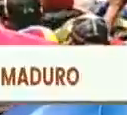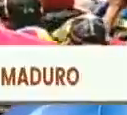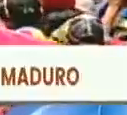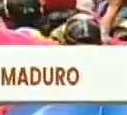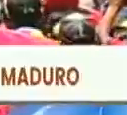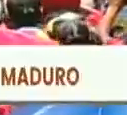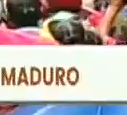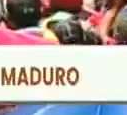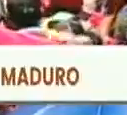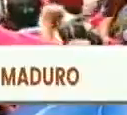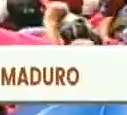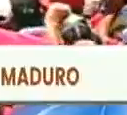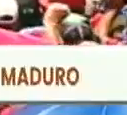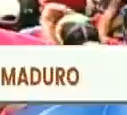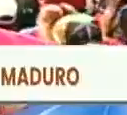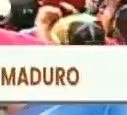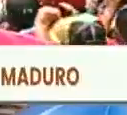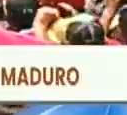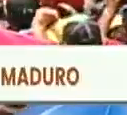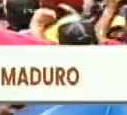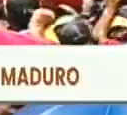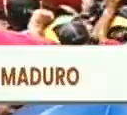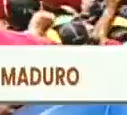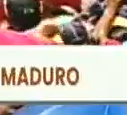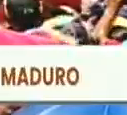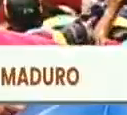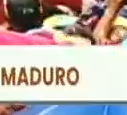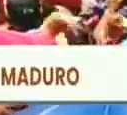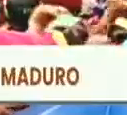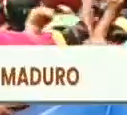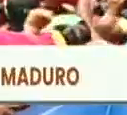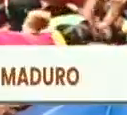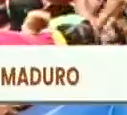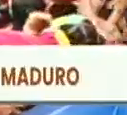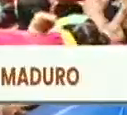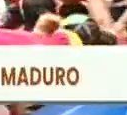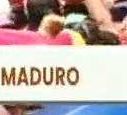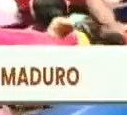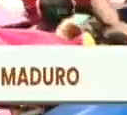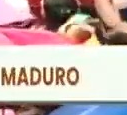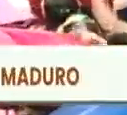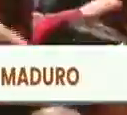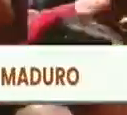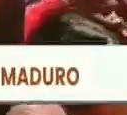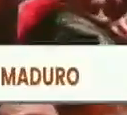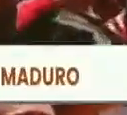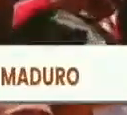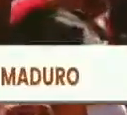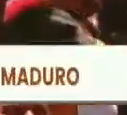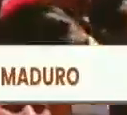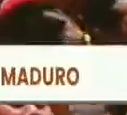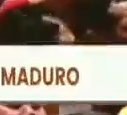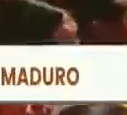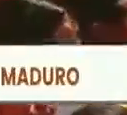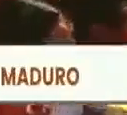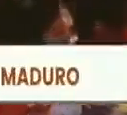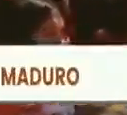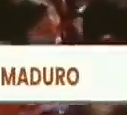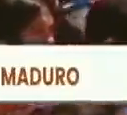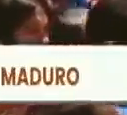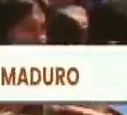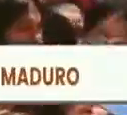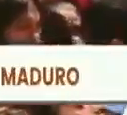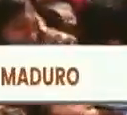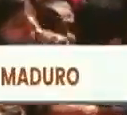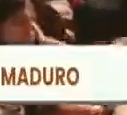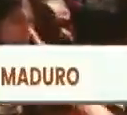¡Que viva la patria! ¡Viva! ¡Que viva Bolívar! ¡Viva! ¡Que viva Chávez! ¡Viva! ¡Que viva